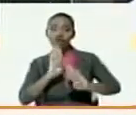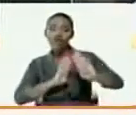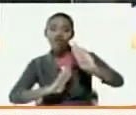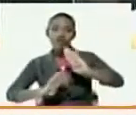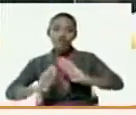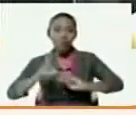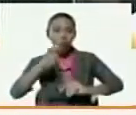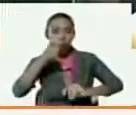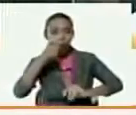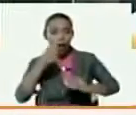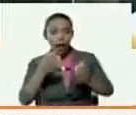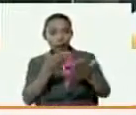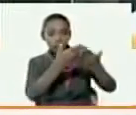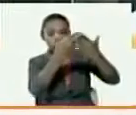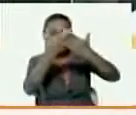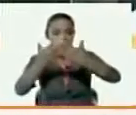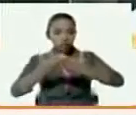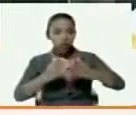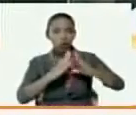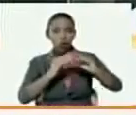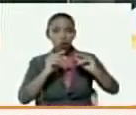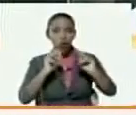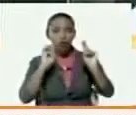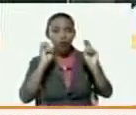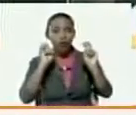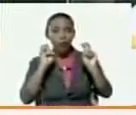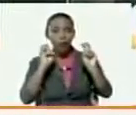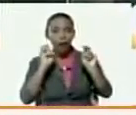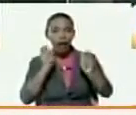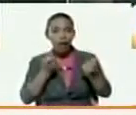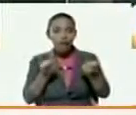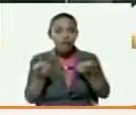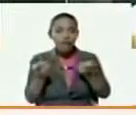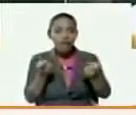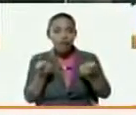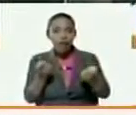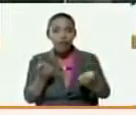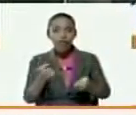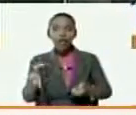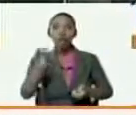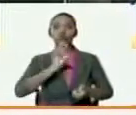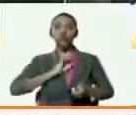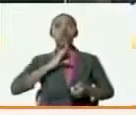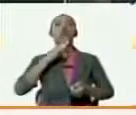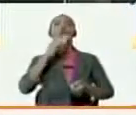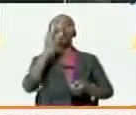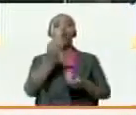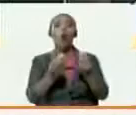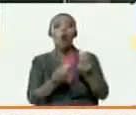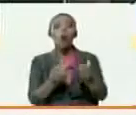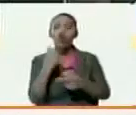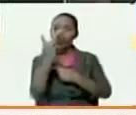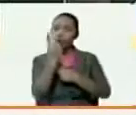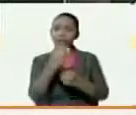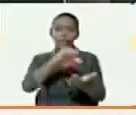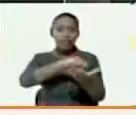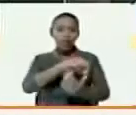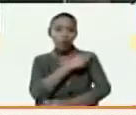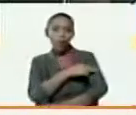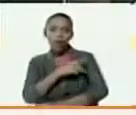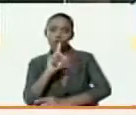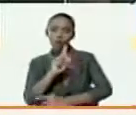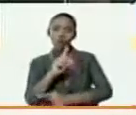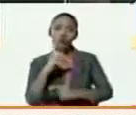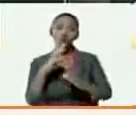todo el tema que tiene que ver con el manejo del coronavirus no solamente en los centros hospitalarios sino con todo el